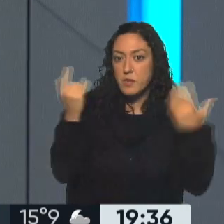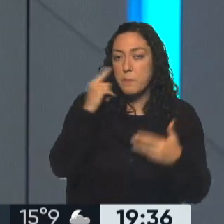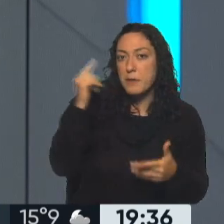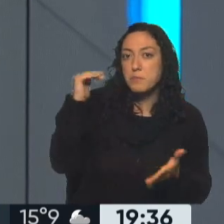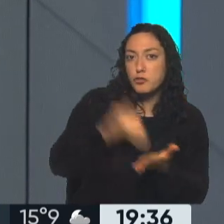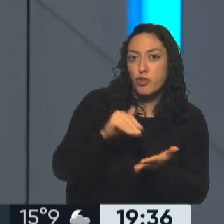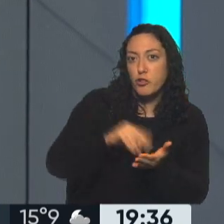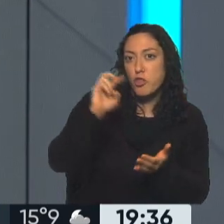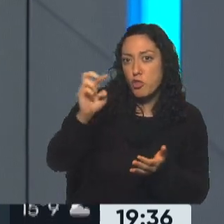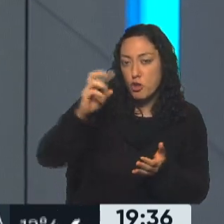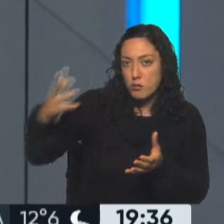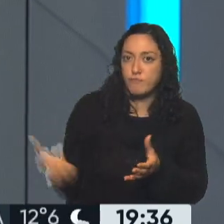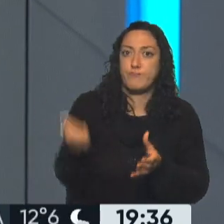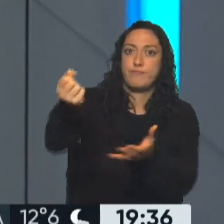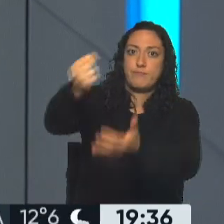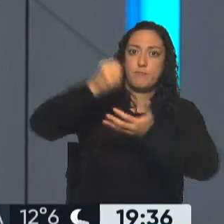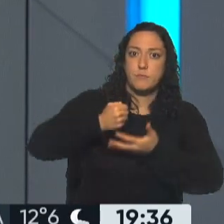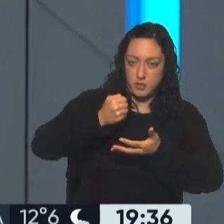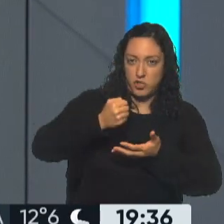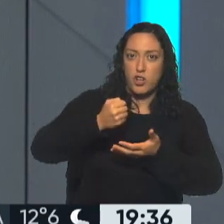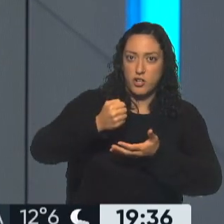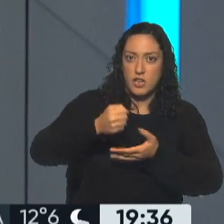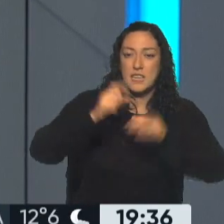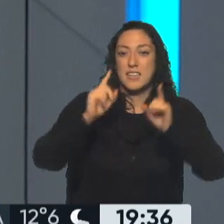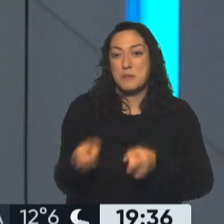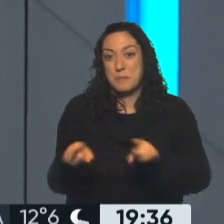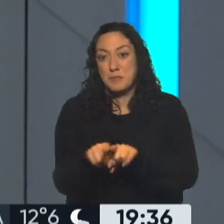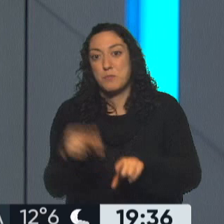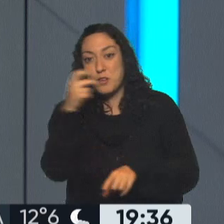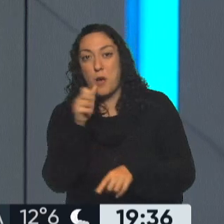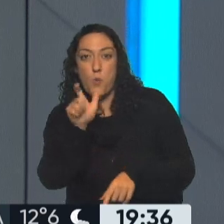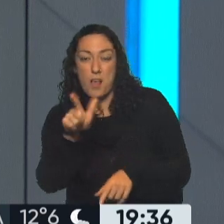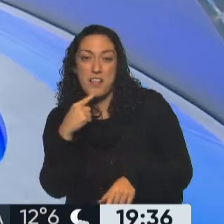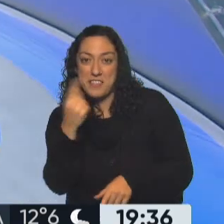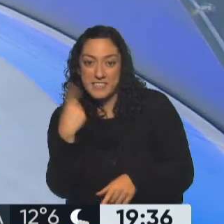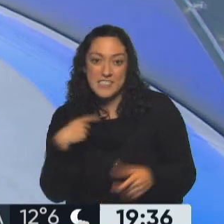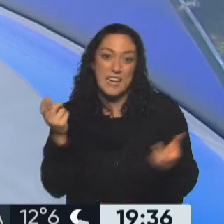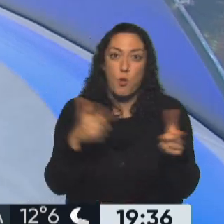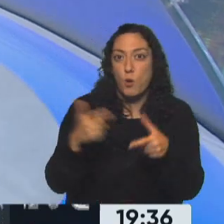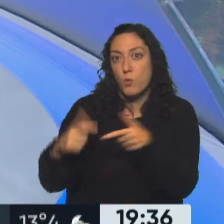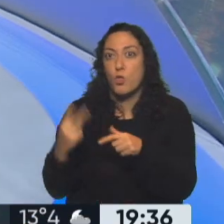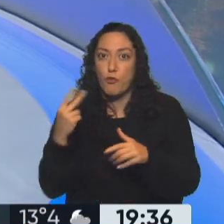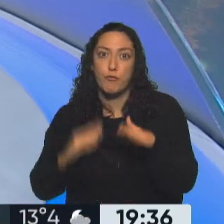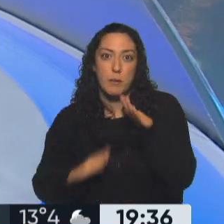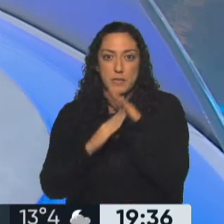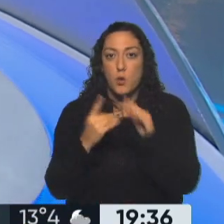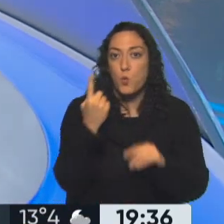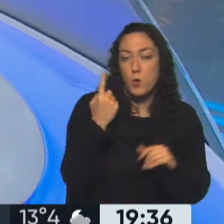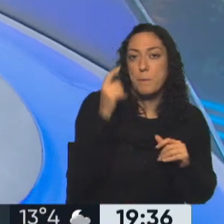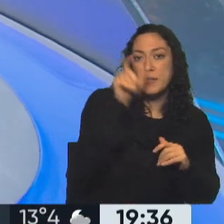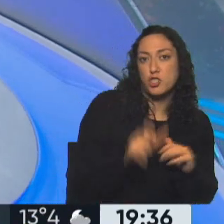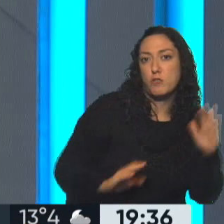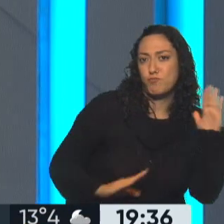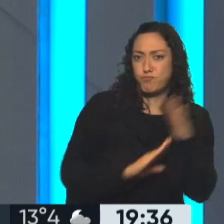millones de dólares que también consigue como inversiones, y la apuesta, en línea con lo que decía Nahuel, son 2 reuniones centrales. Una con un